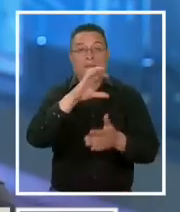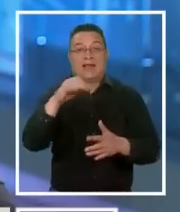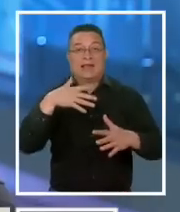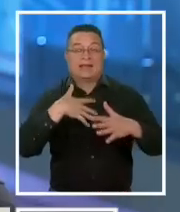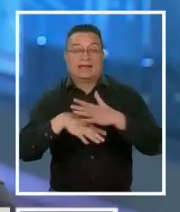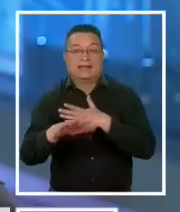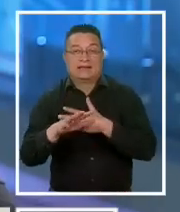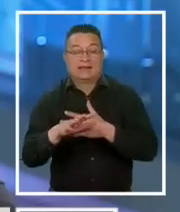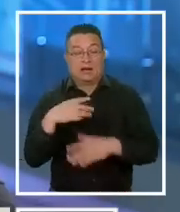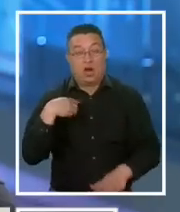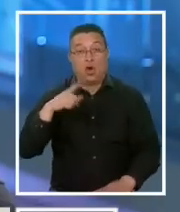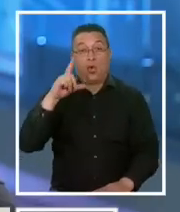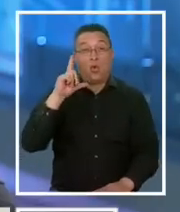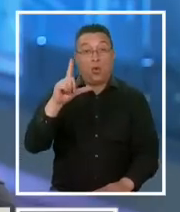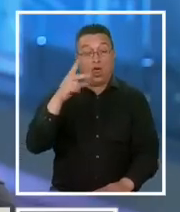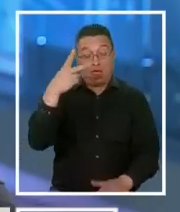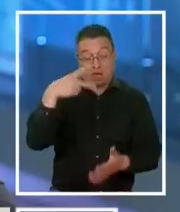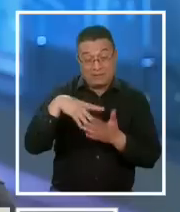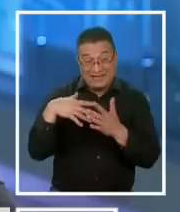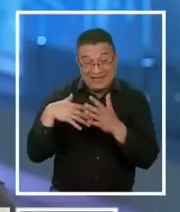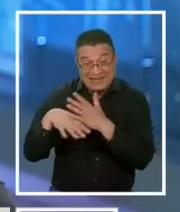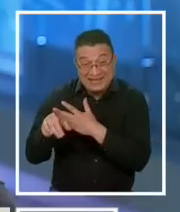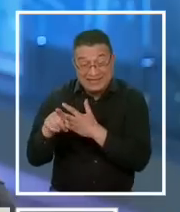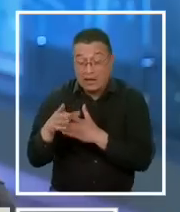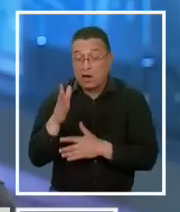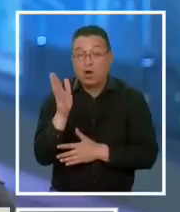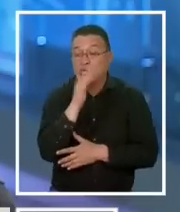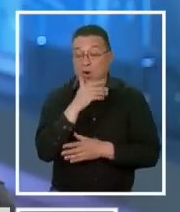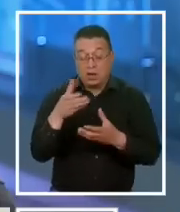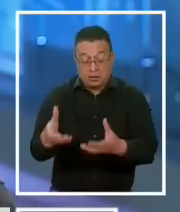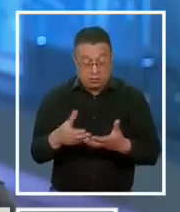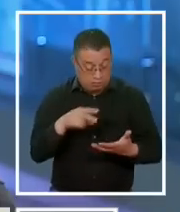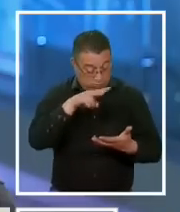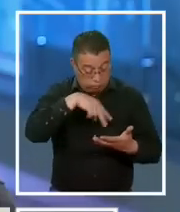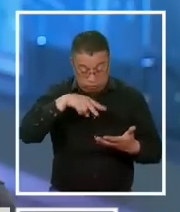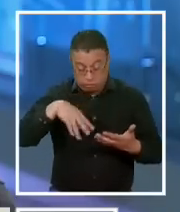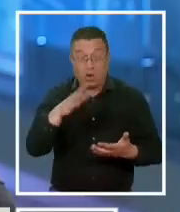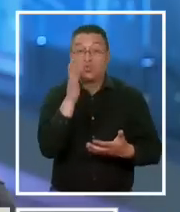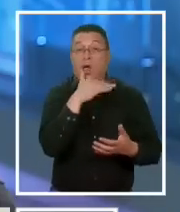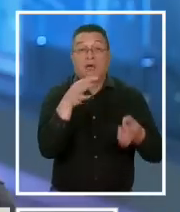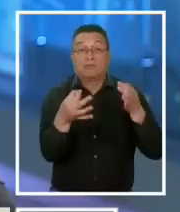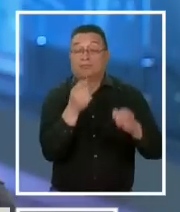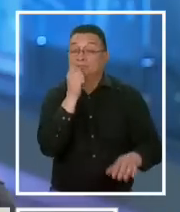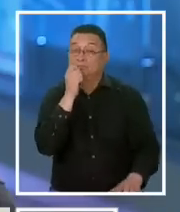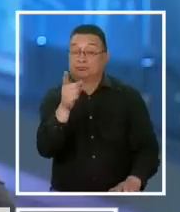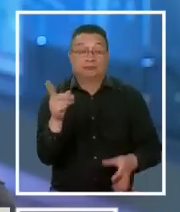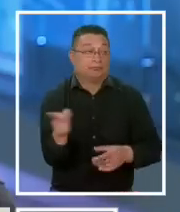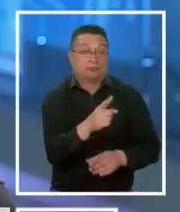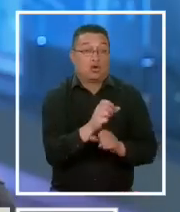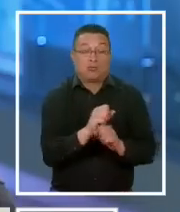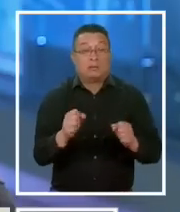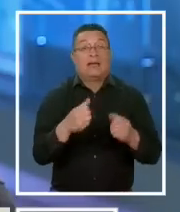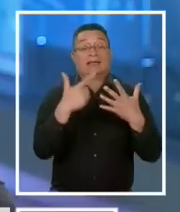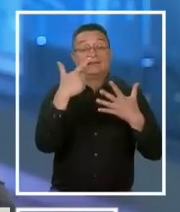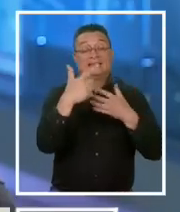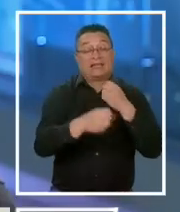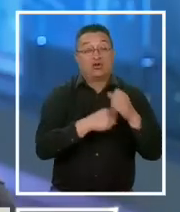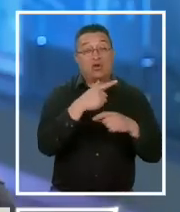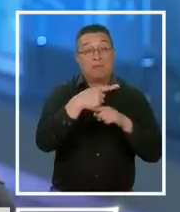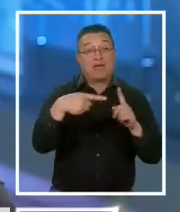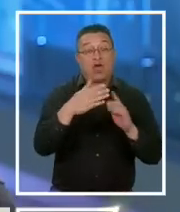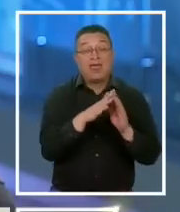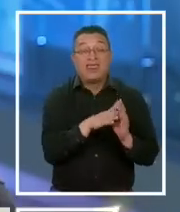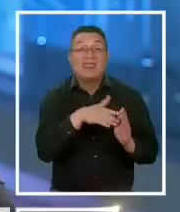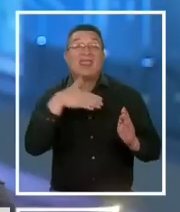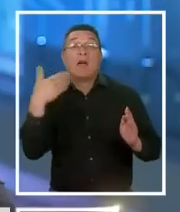hasta julio del 2015 no habían antecedentes para formalizar este señor transcurridos siete años y medio después